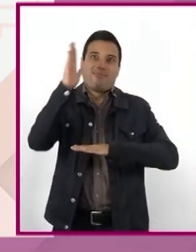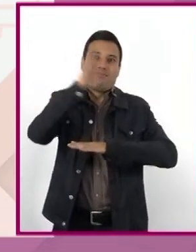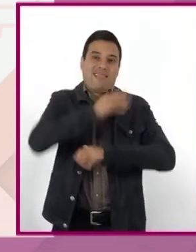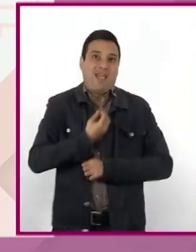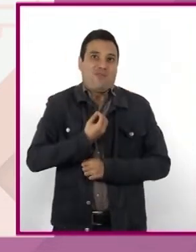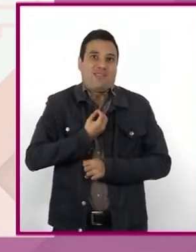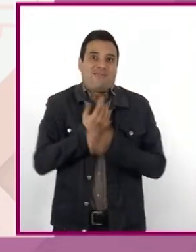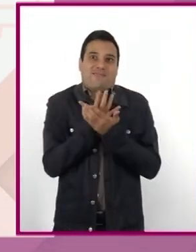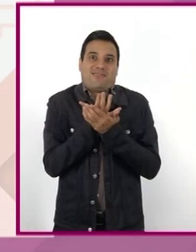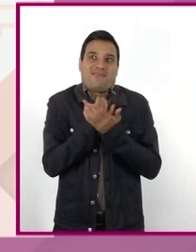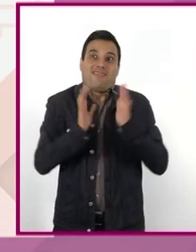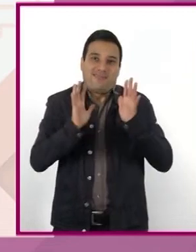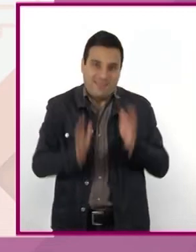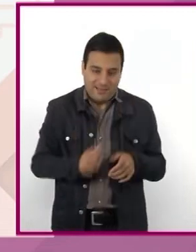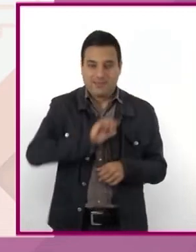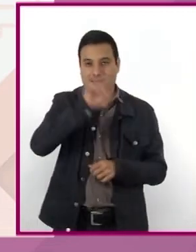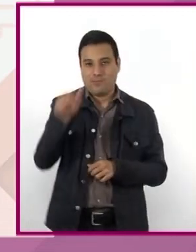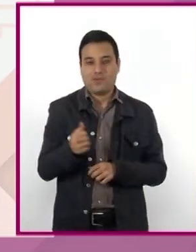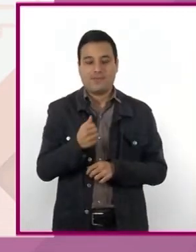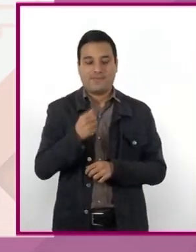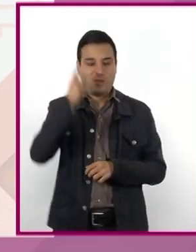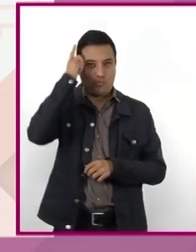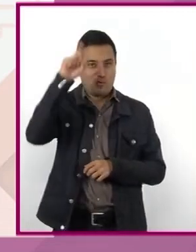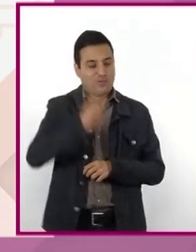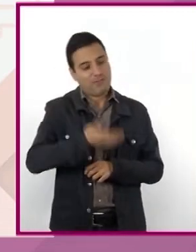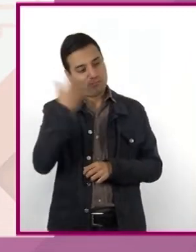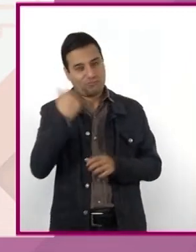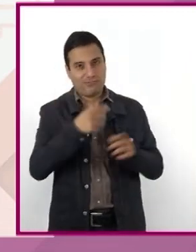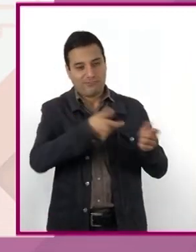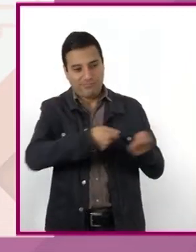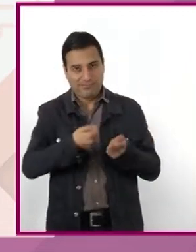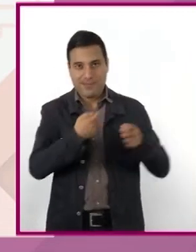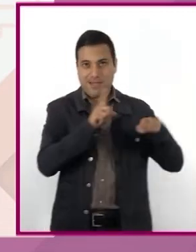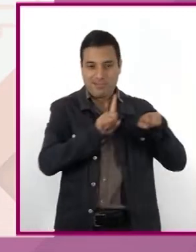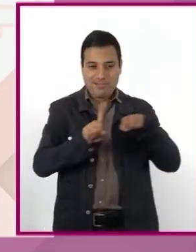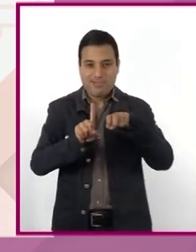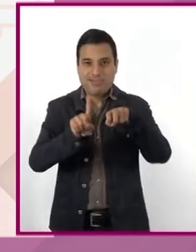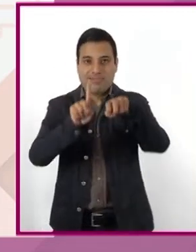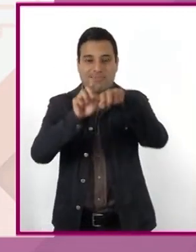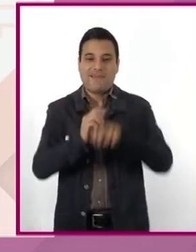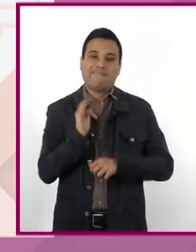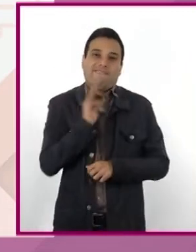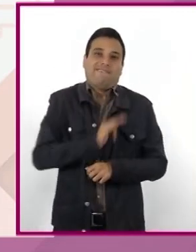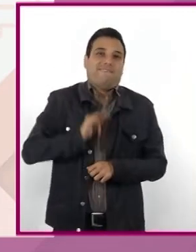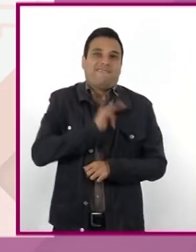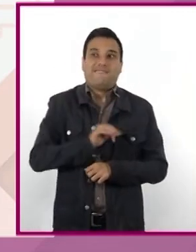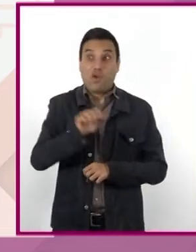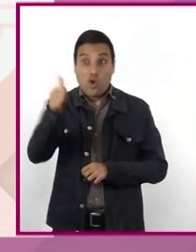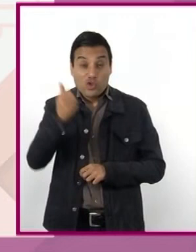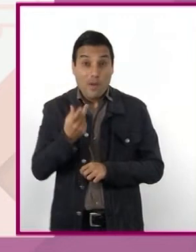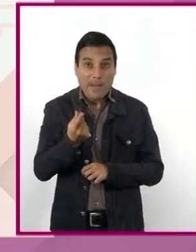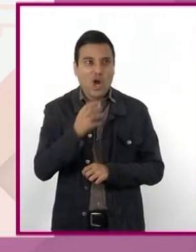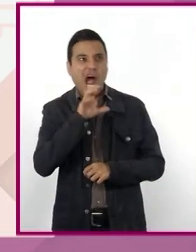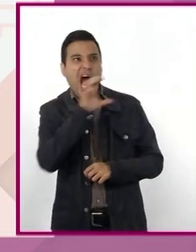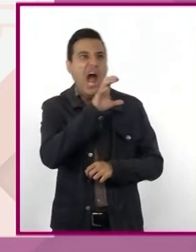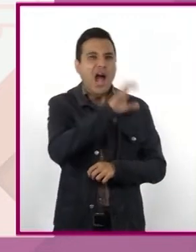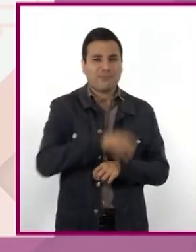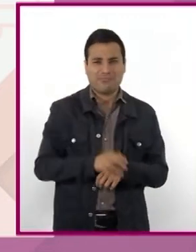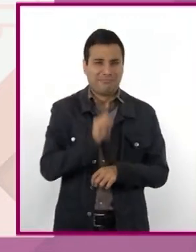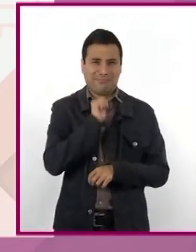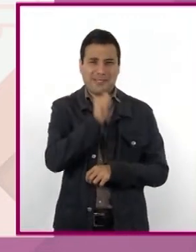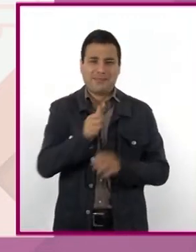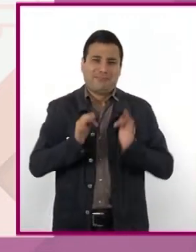más. Salieron de nuevo a pasear felizmente, pues no hubo ningún perro que podría representar una amenaza para su